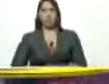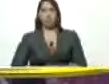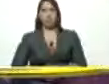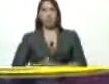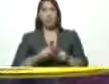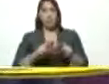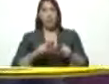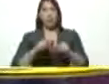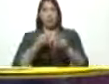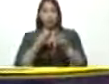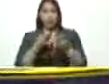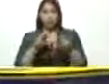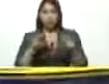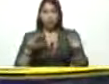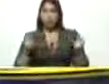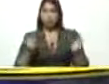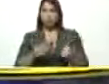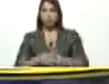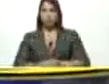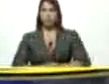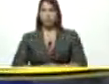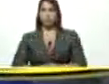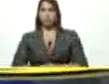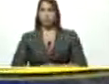para resarcirlos.